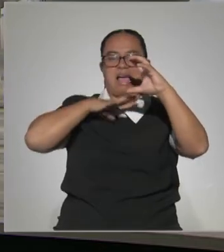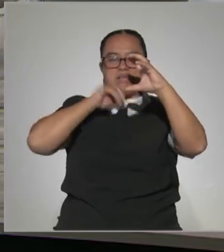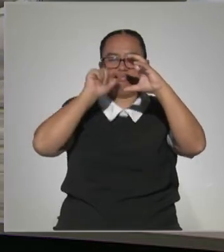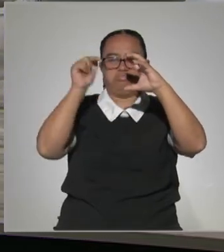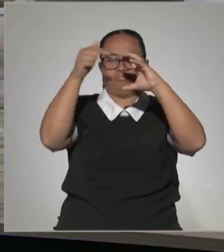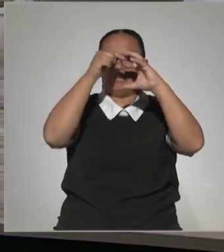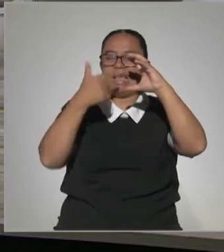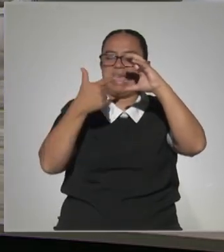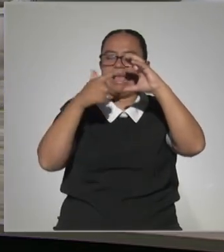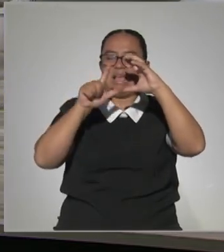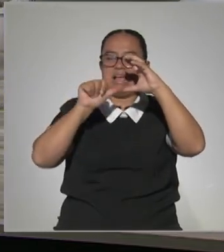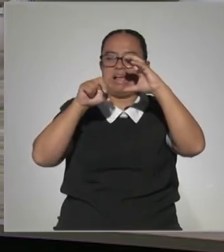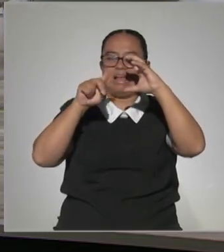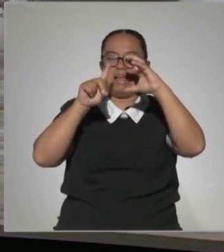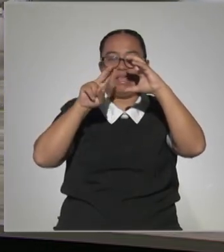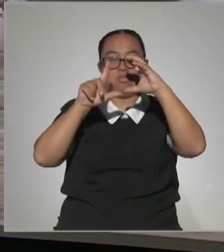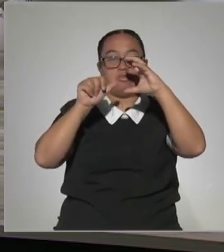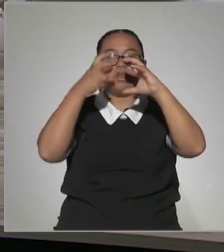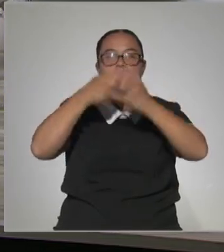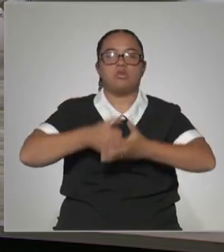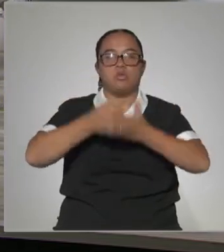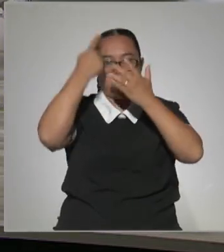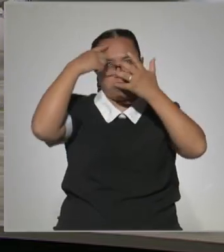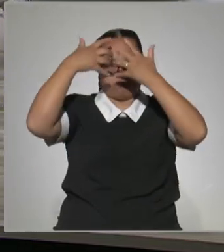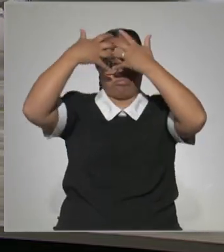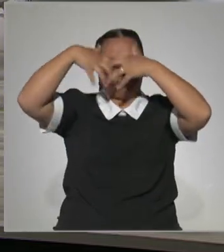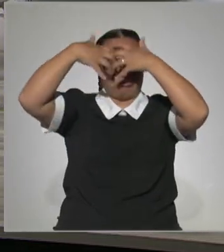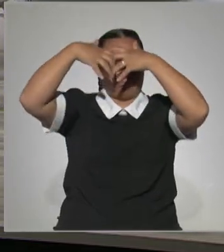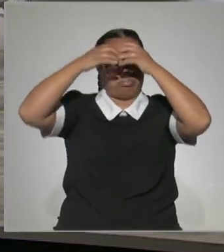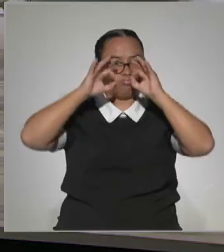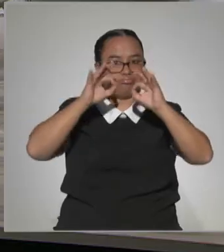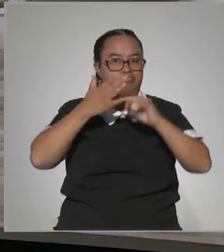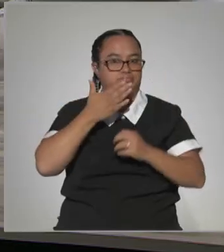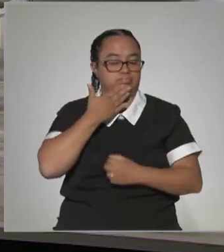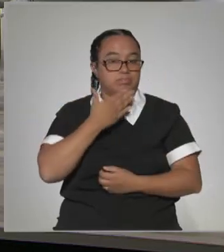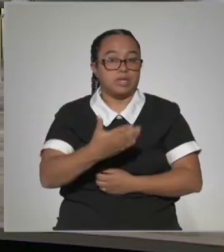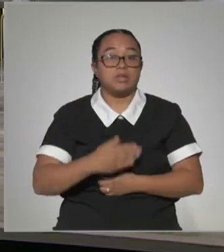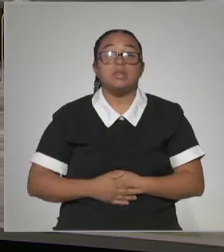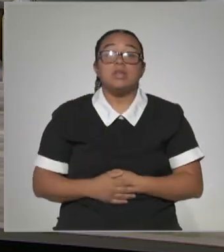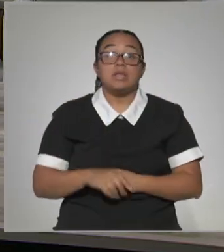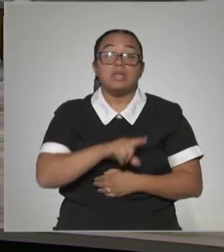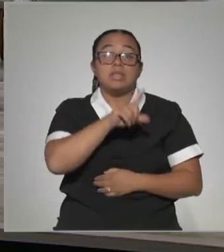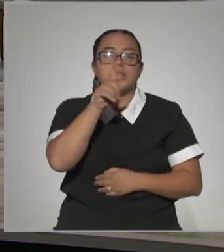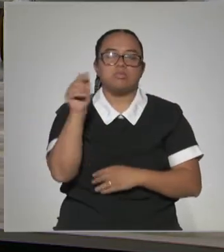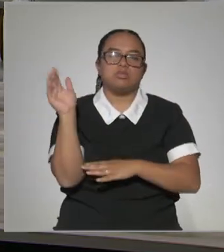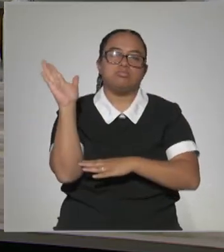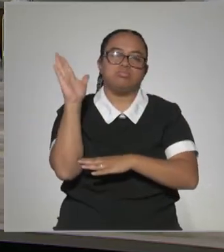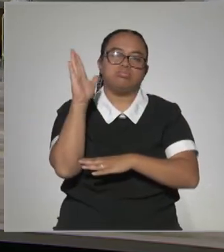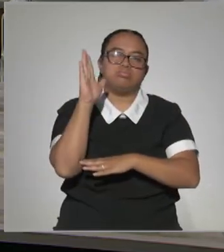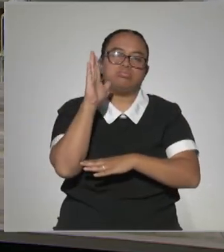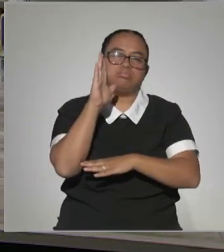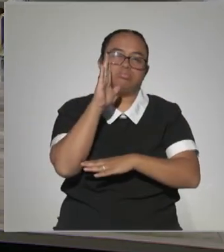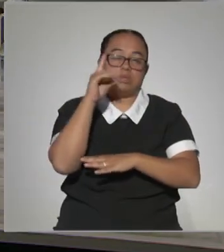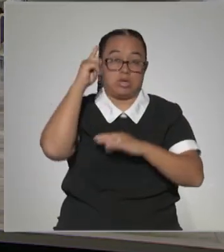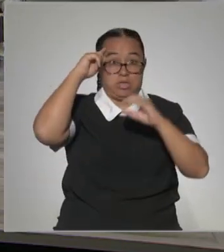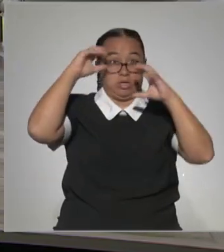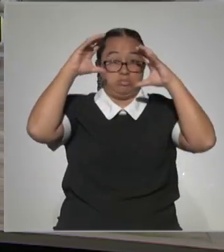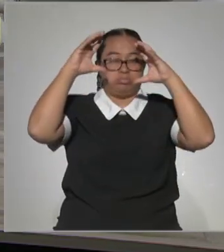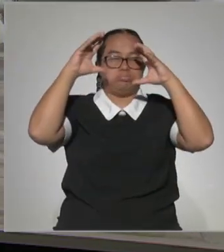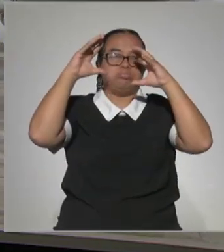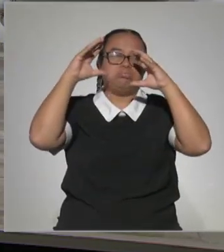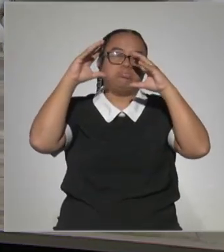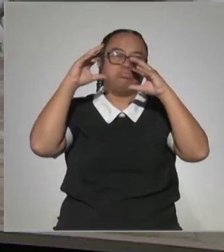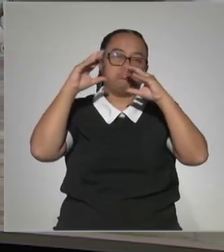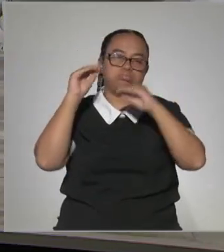para funcionar. Y lo ideal es que al paso del día se baje. Pero, como decía